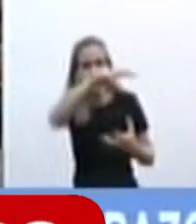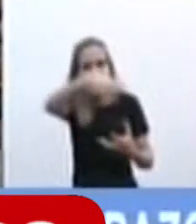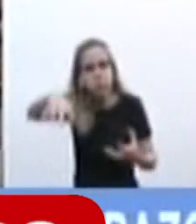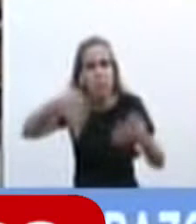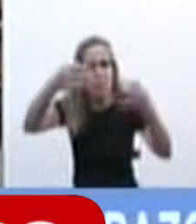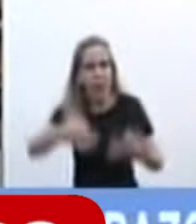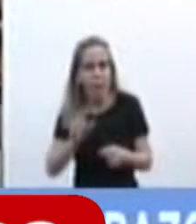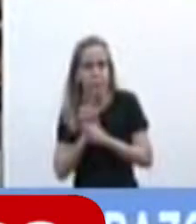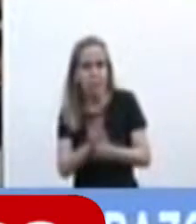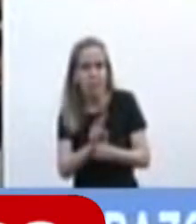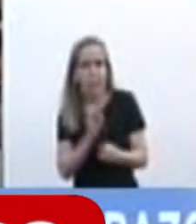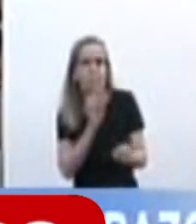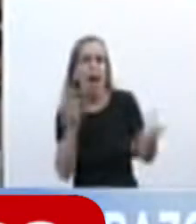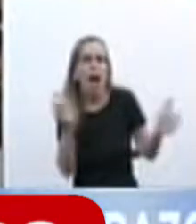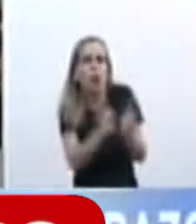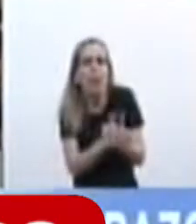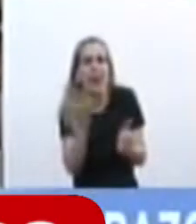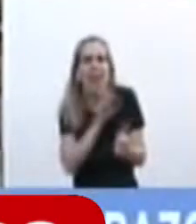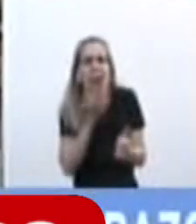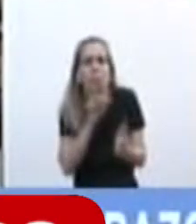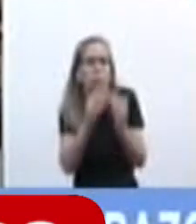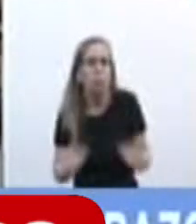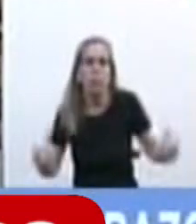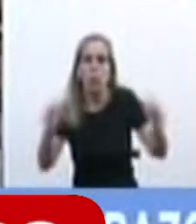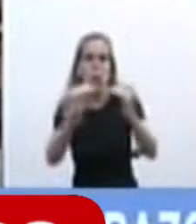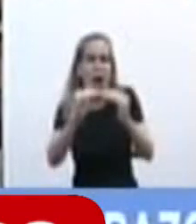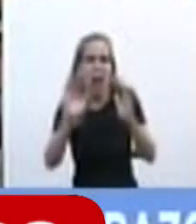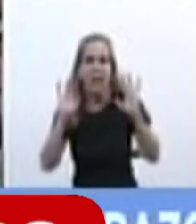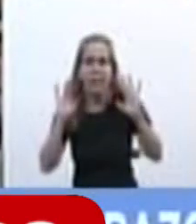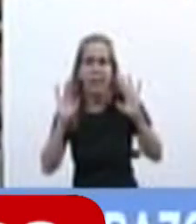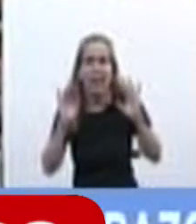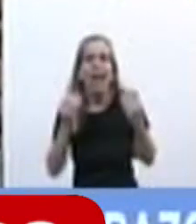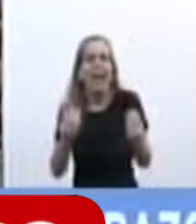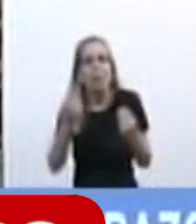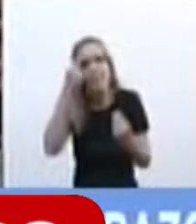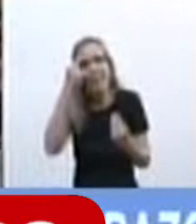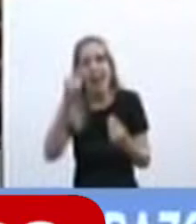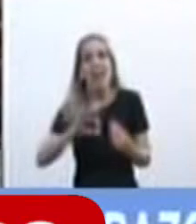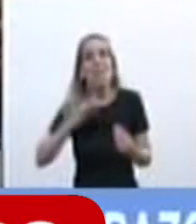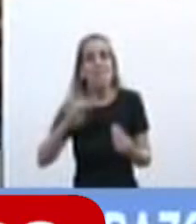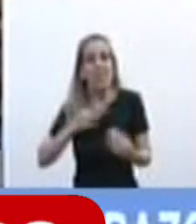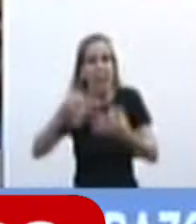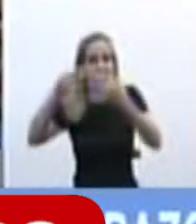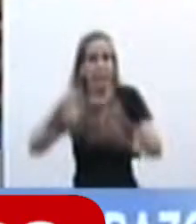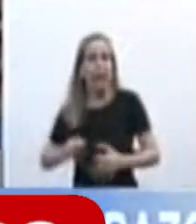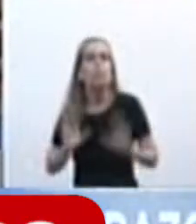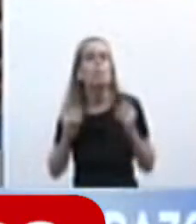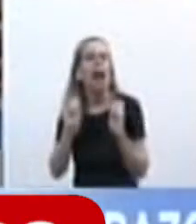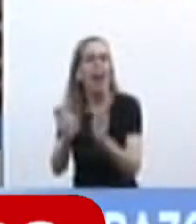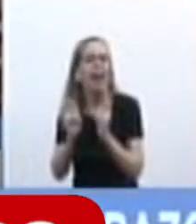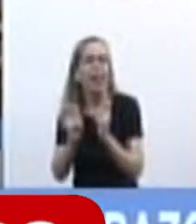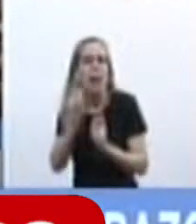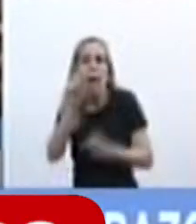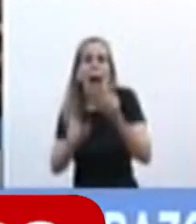mujeres vulnerables de manera equitativa, donde la vida no sea un privilegio de las que pueden pagar y